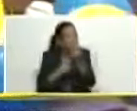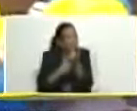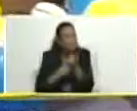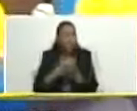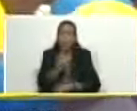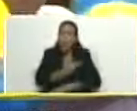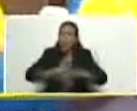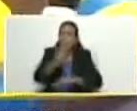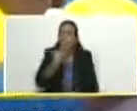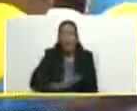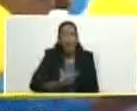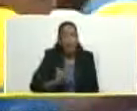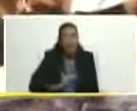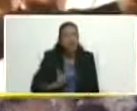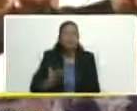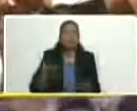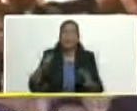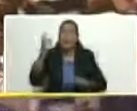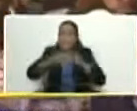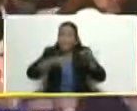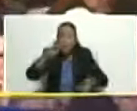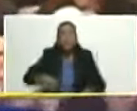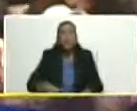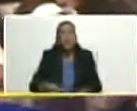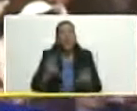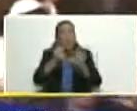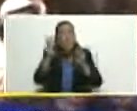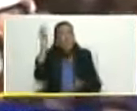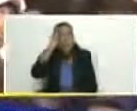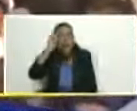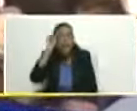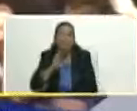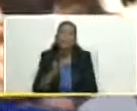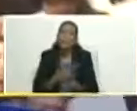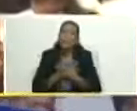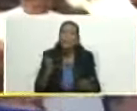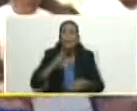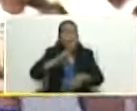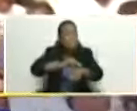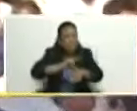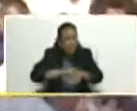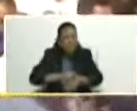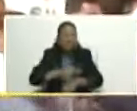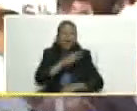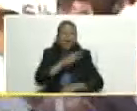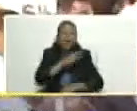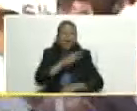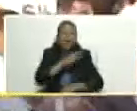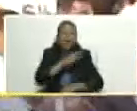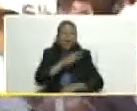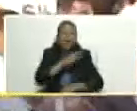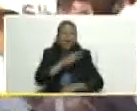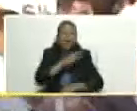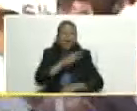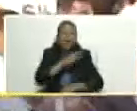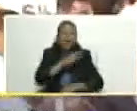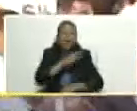los gobernadores, con los alcaldes, cuente con los educadores, cuente con los médicos, que esta misión que